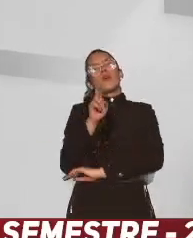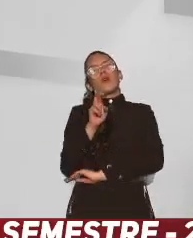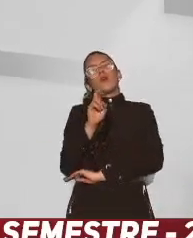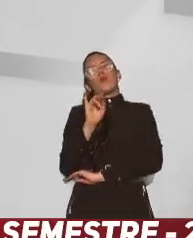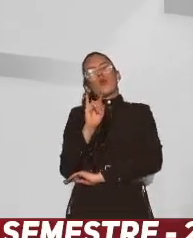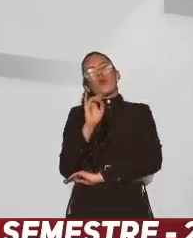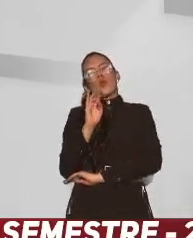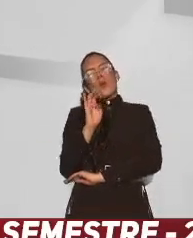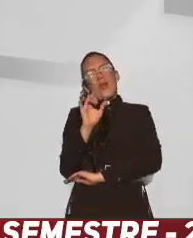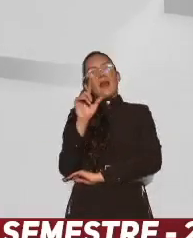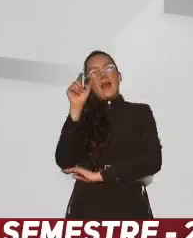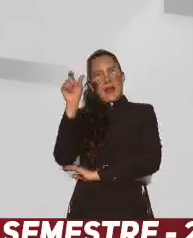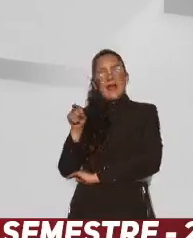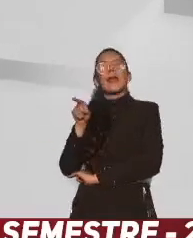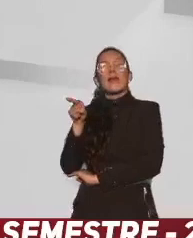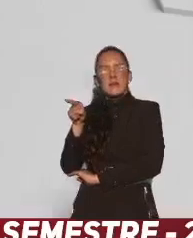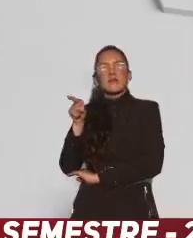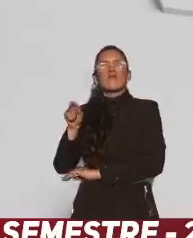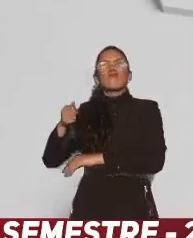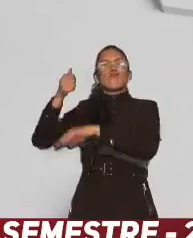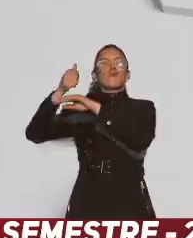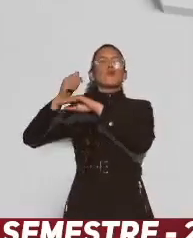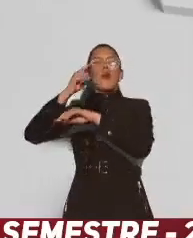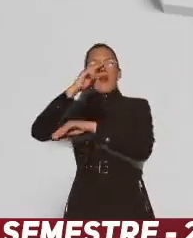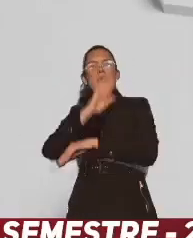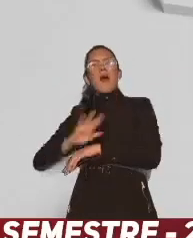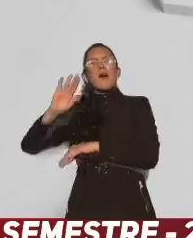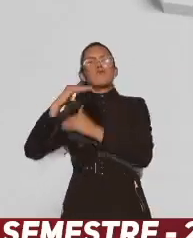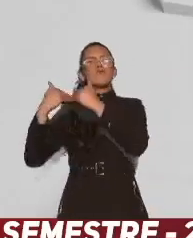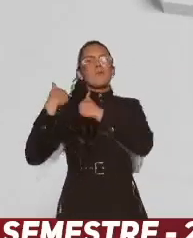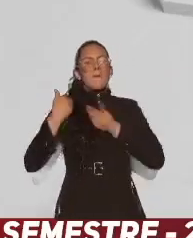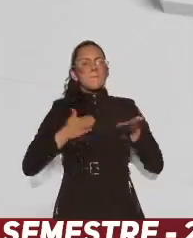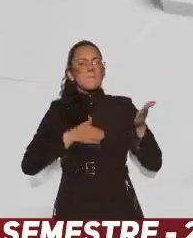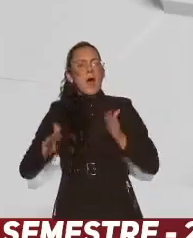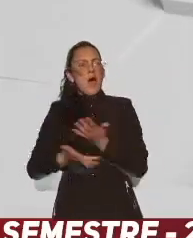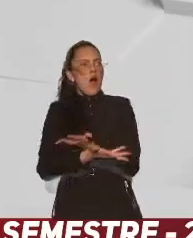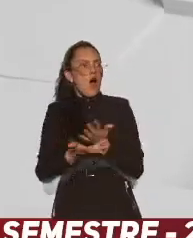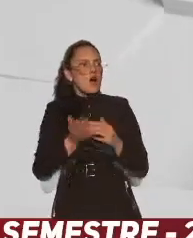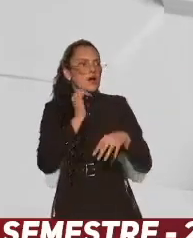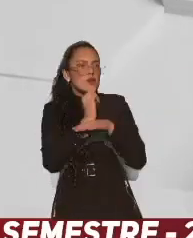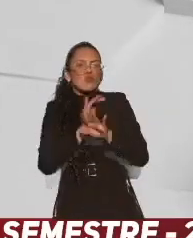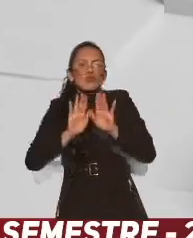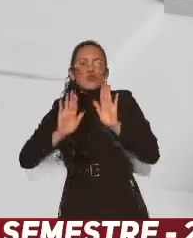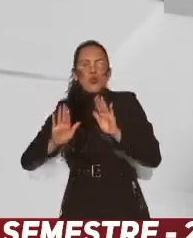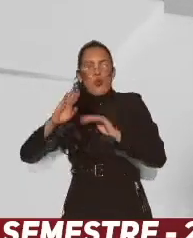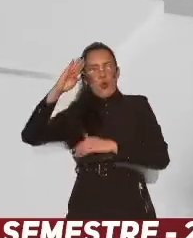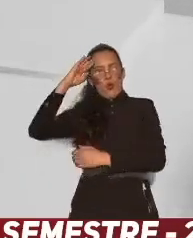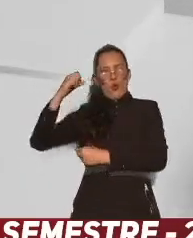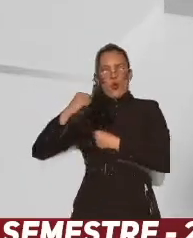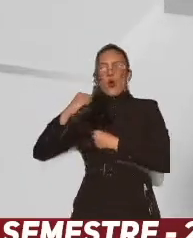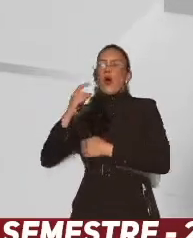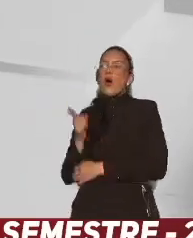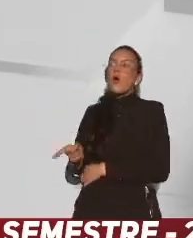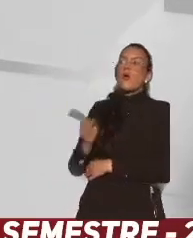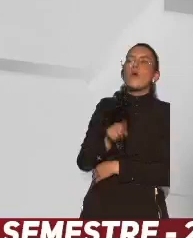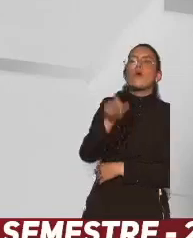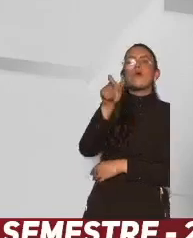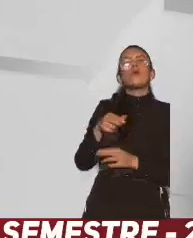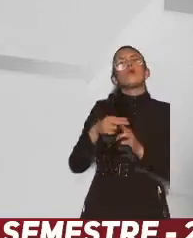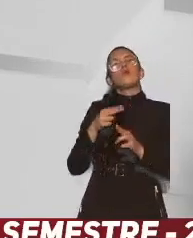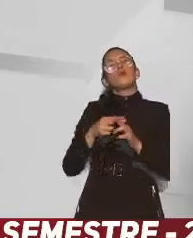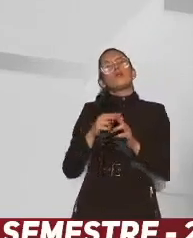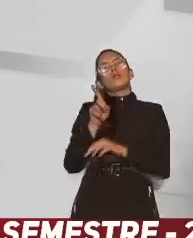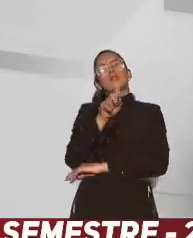Arias Rodríguez, jefe de Estado Mayor de Planeación y Políticas del Ejército. Al señor brigadier general José Bertulfo